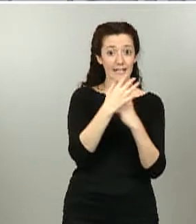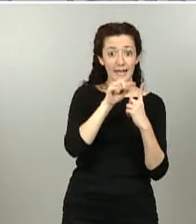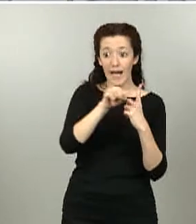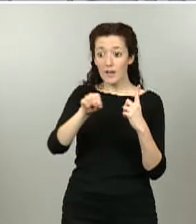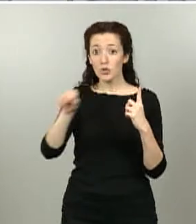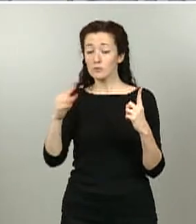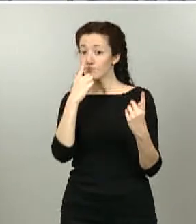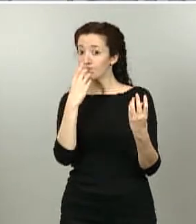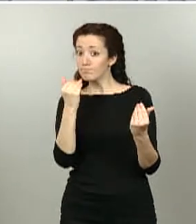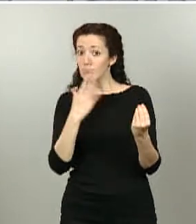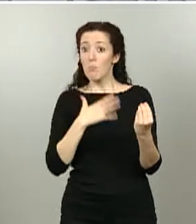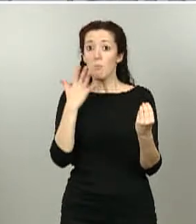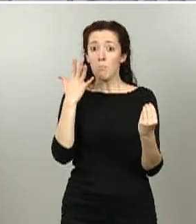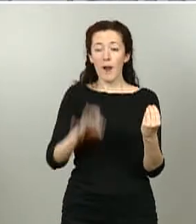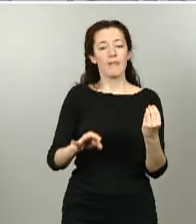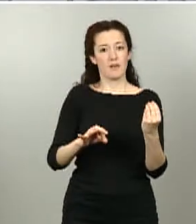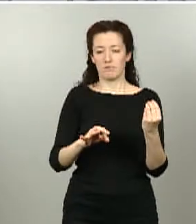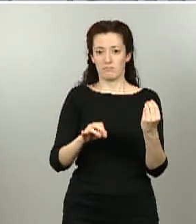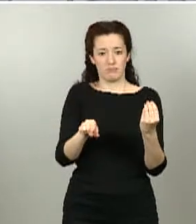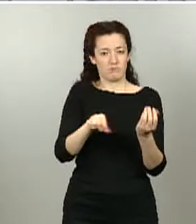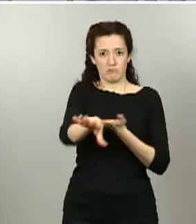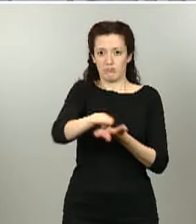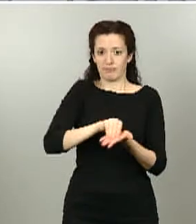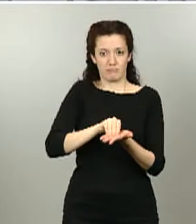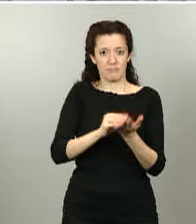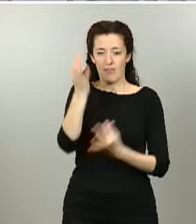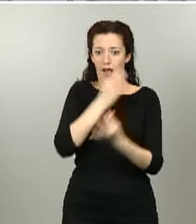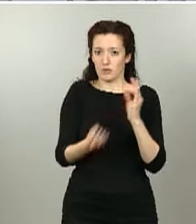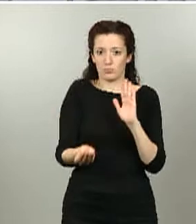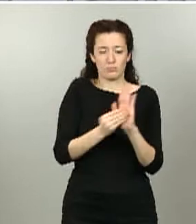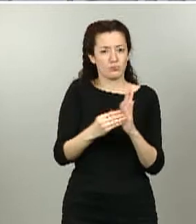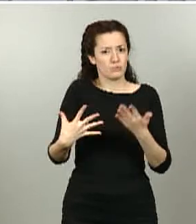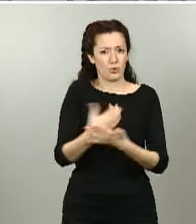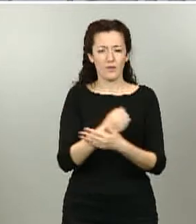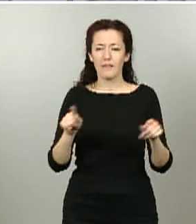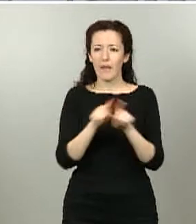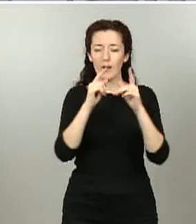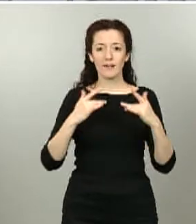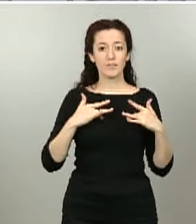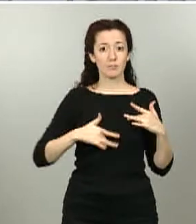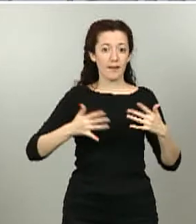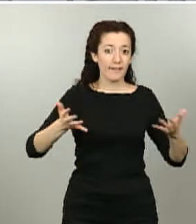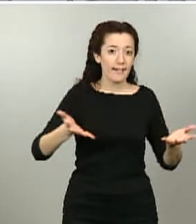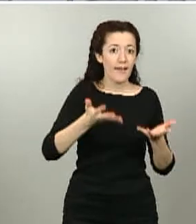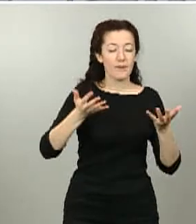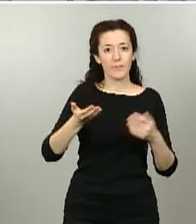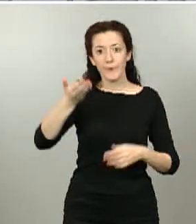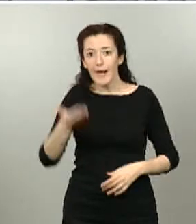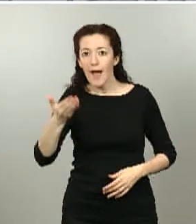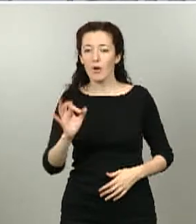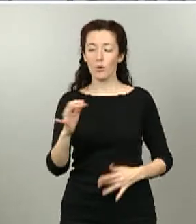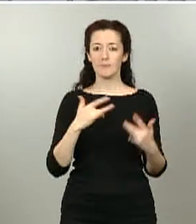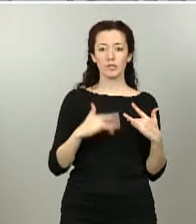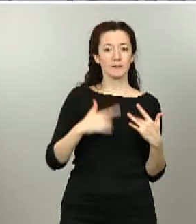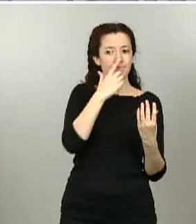síntomas muy leves, sean con síntomas graves, sean con cualquier tipo de sintomatología compatible, lo que nos hace ser mucho más exhaustivos a